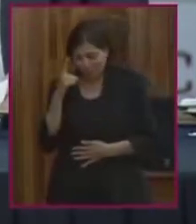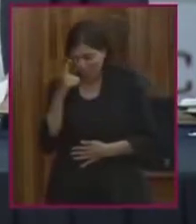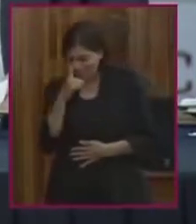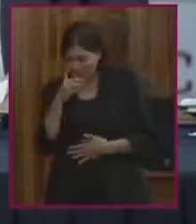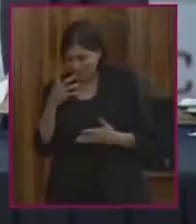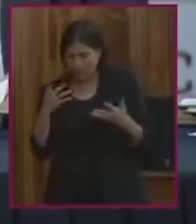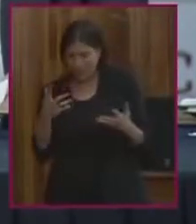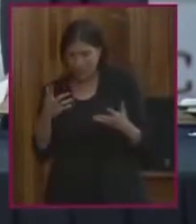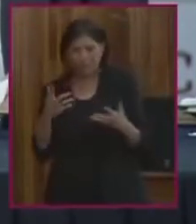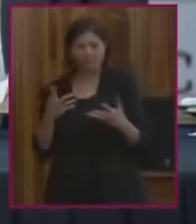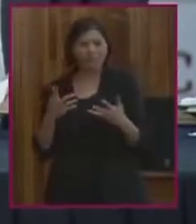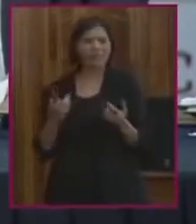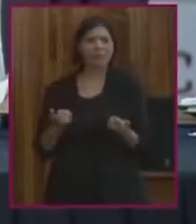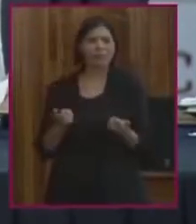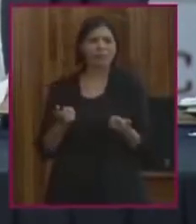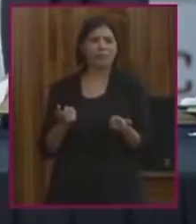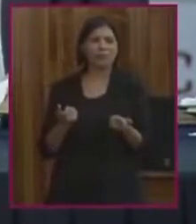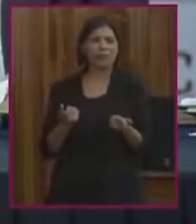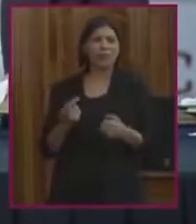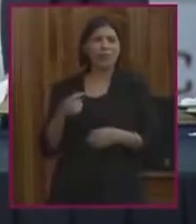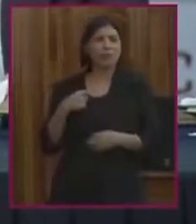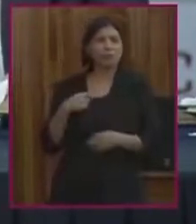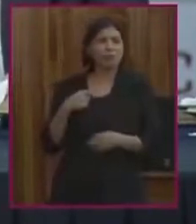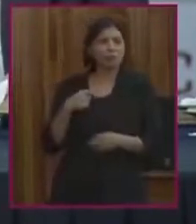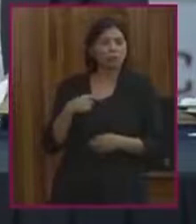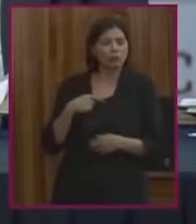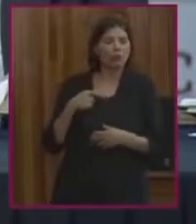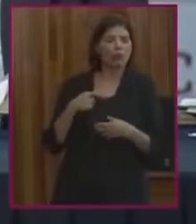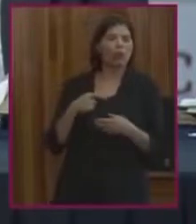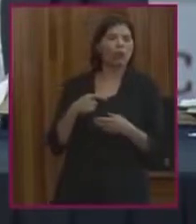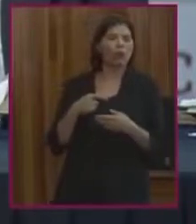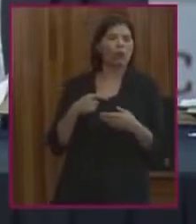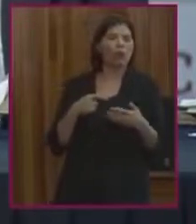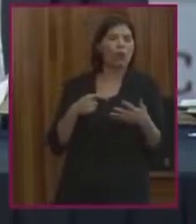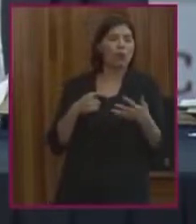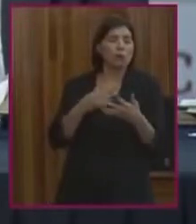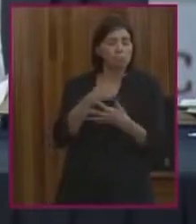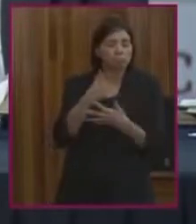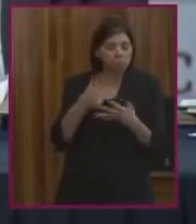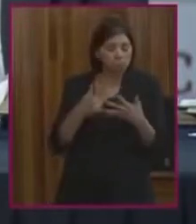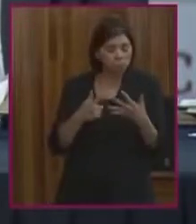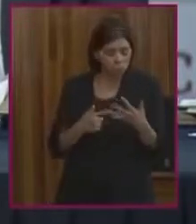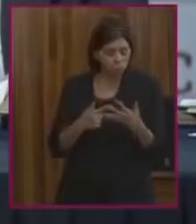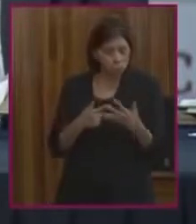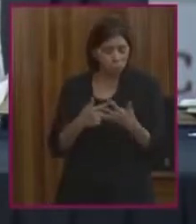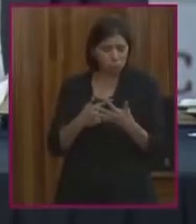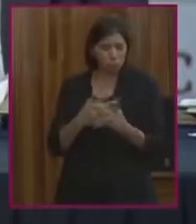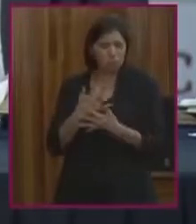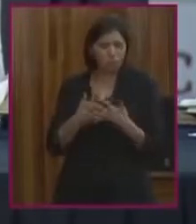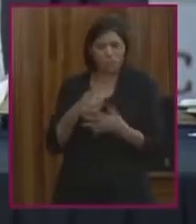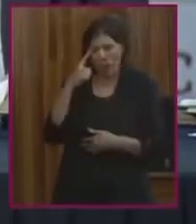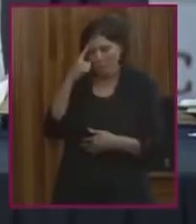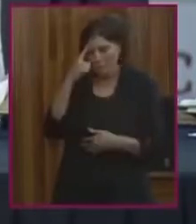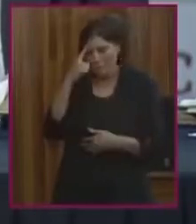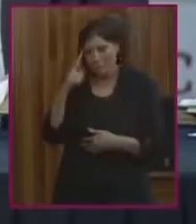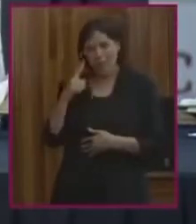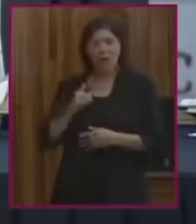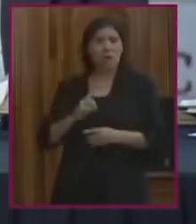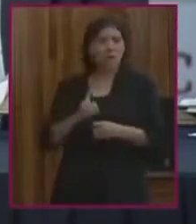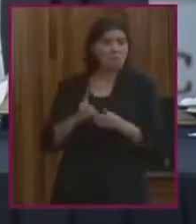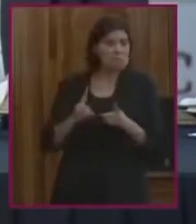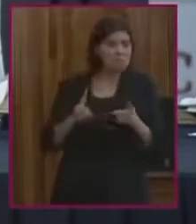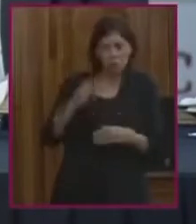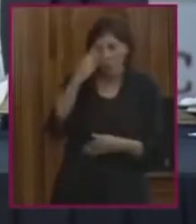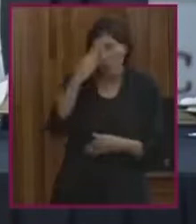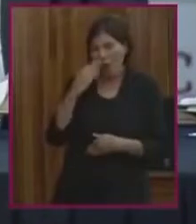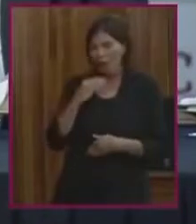como que enfatizar también este diseño de programas que mencionaba el doctor Axel para el desarrollo de habilidades cognitivas distintas. O sea,